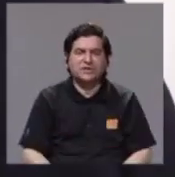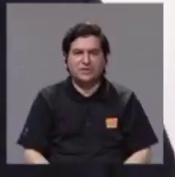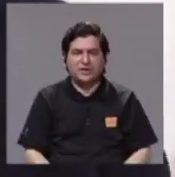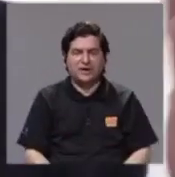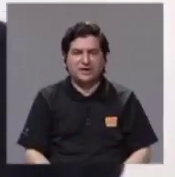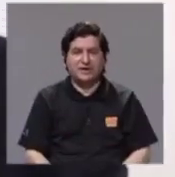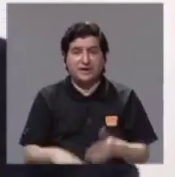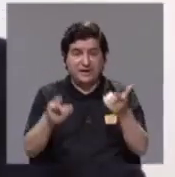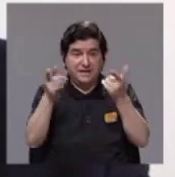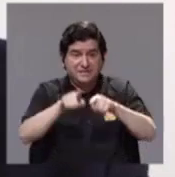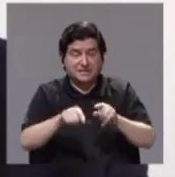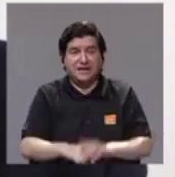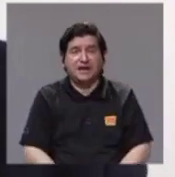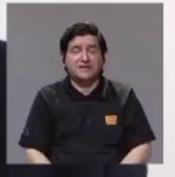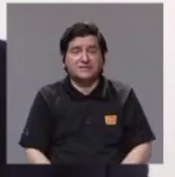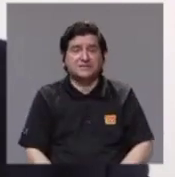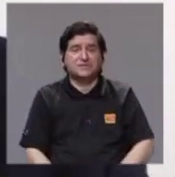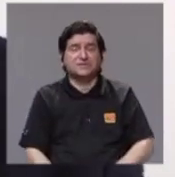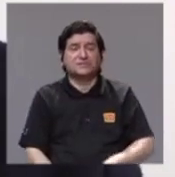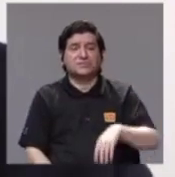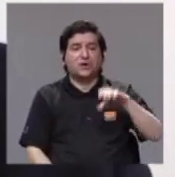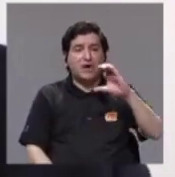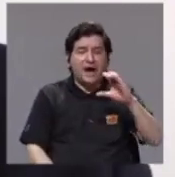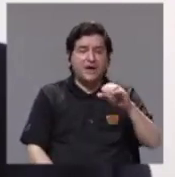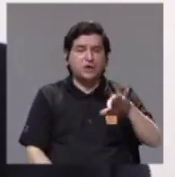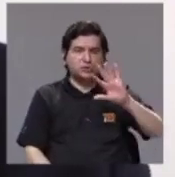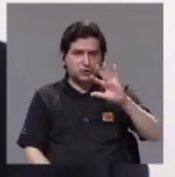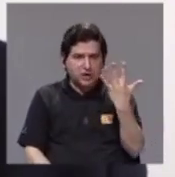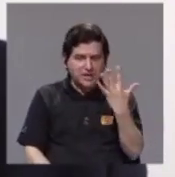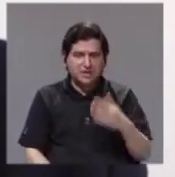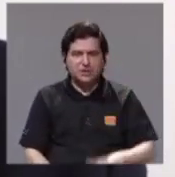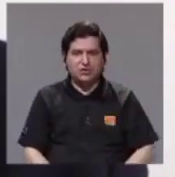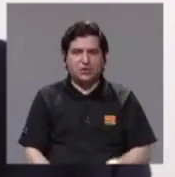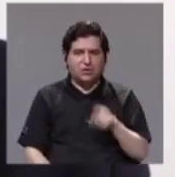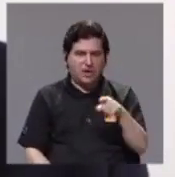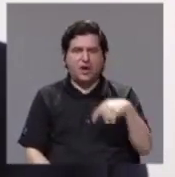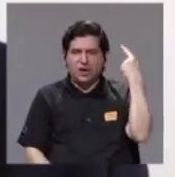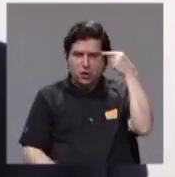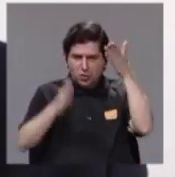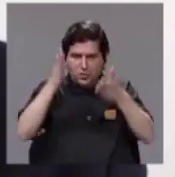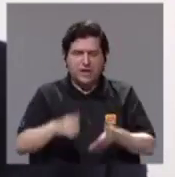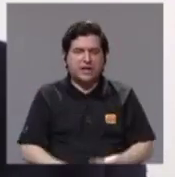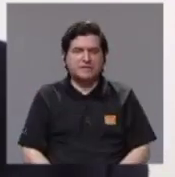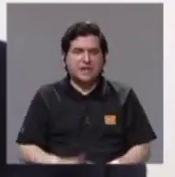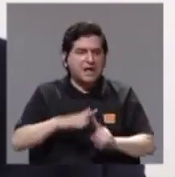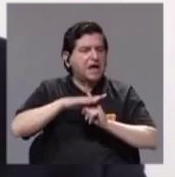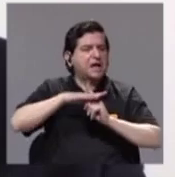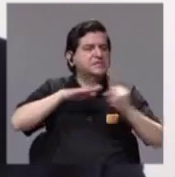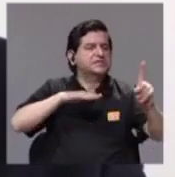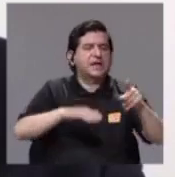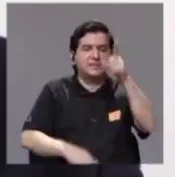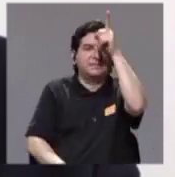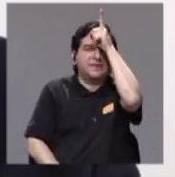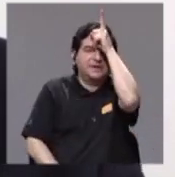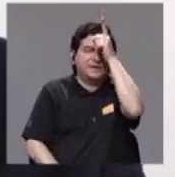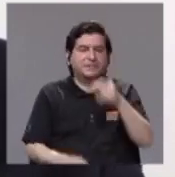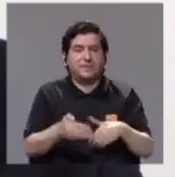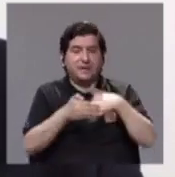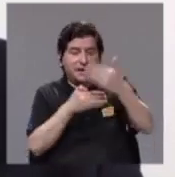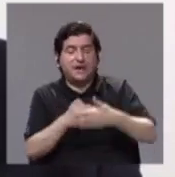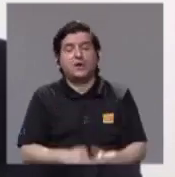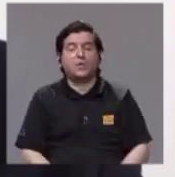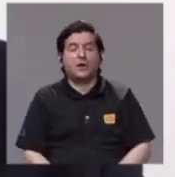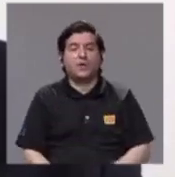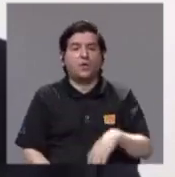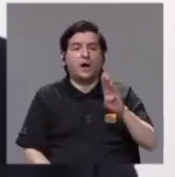a Cortés, a Carlos V, de seguir como emperador. Entonces huye, se va a Alemania y luego